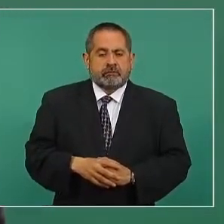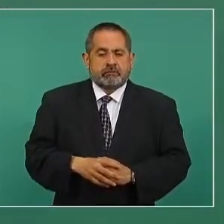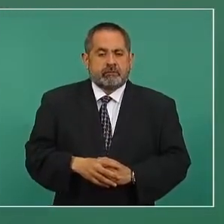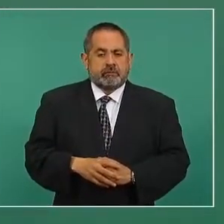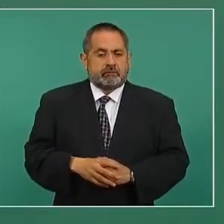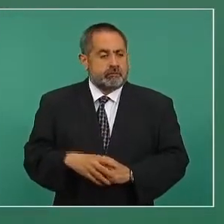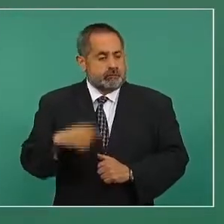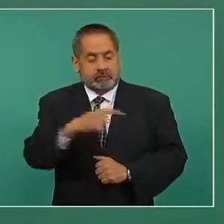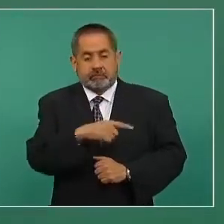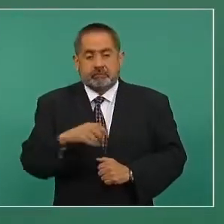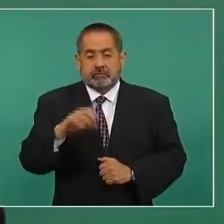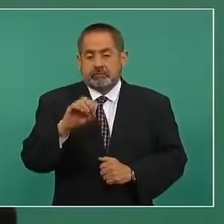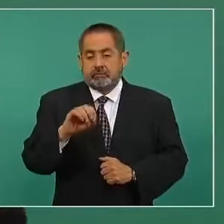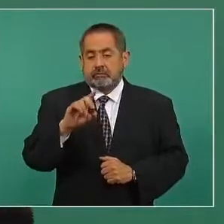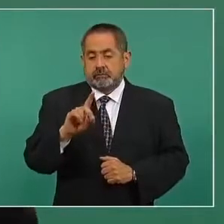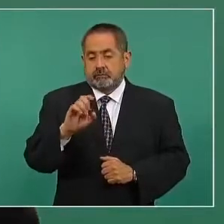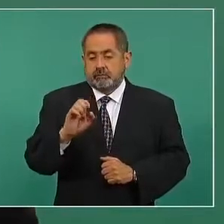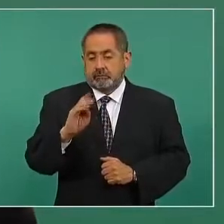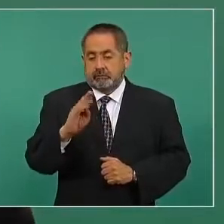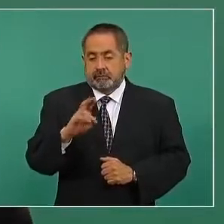lo de Odebrecht